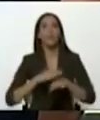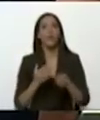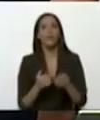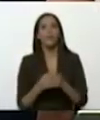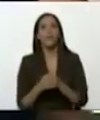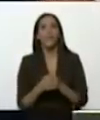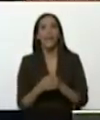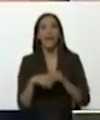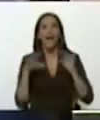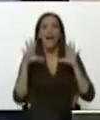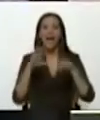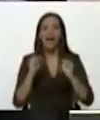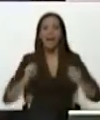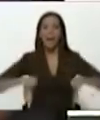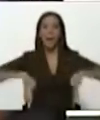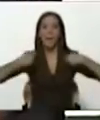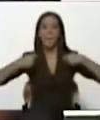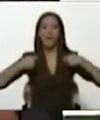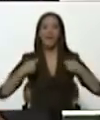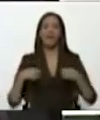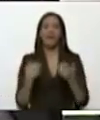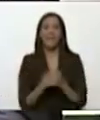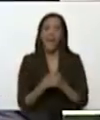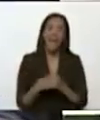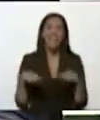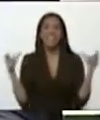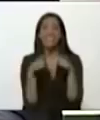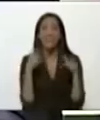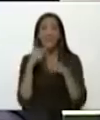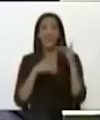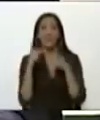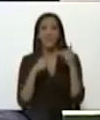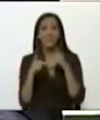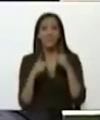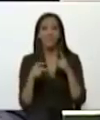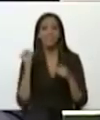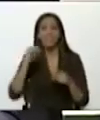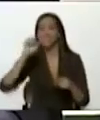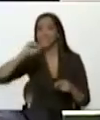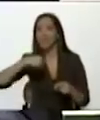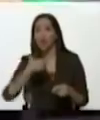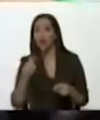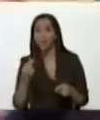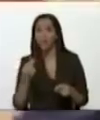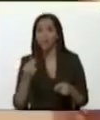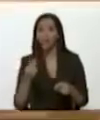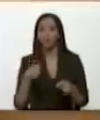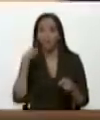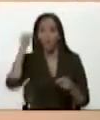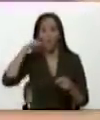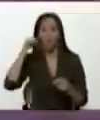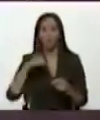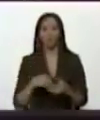con los pantalones abajo al equipo de producción. Háblame, si se puede o no se puede. Vamos al video.